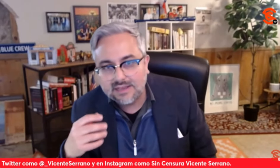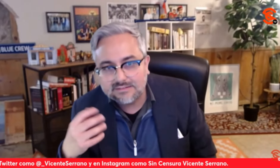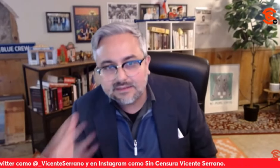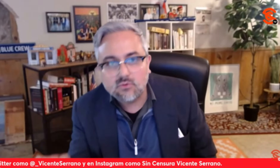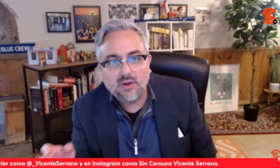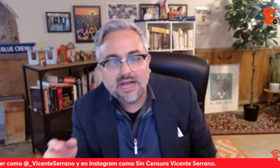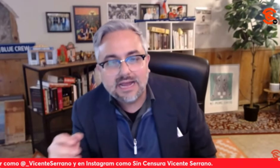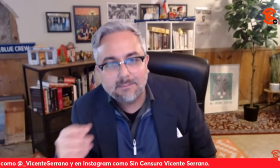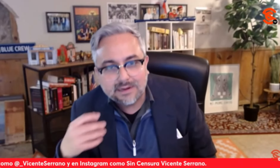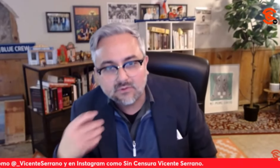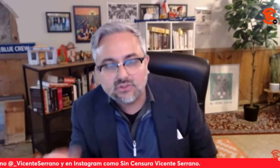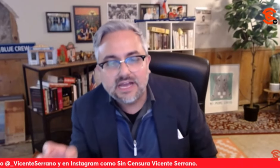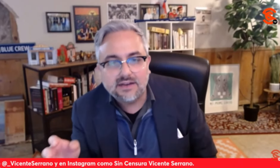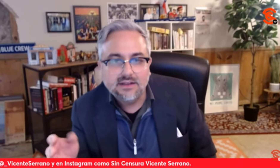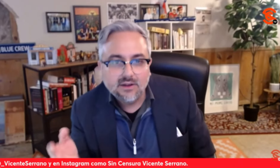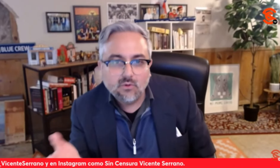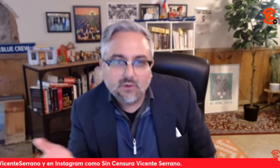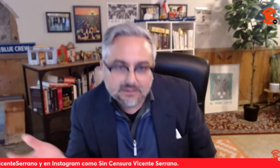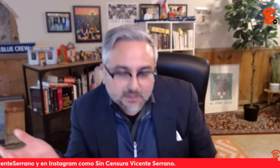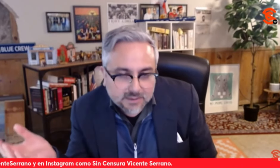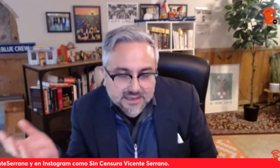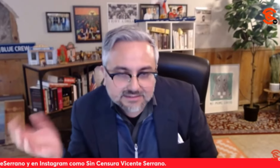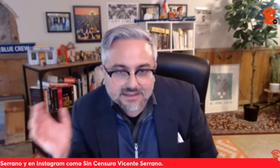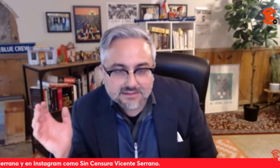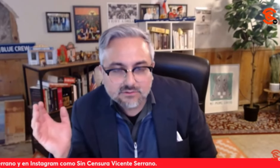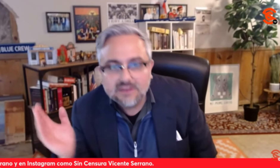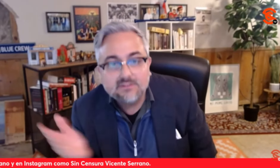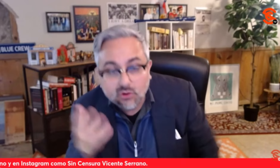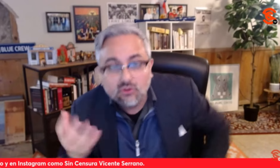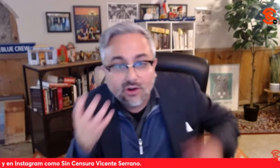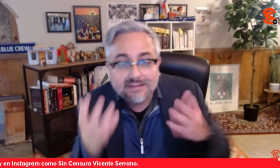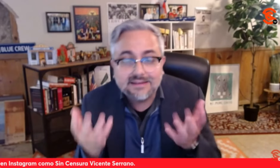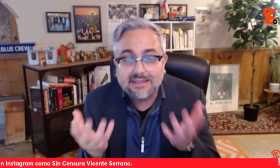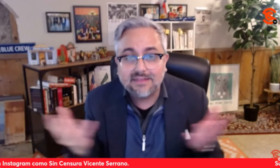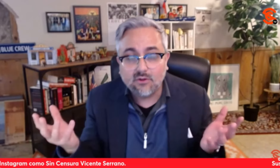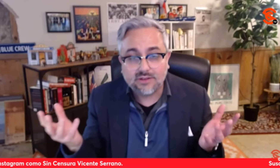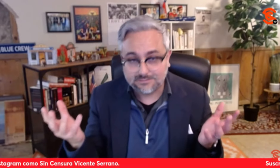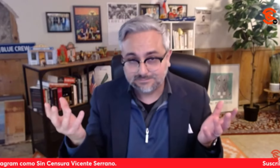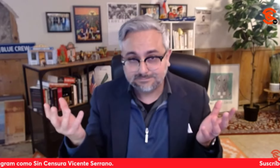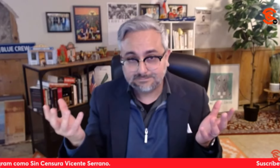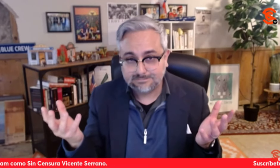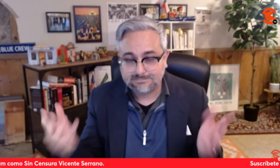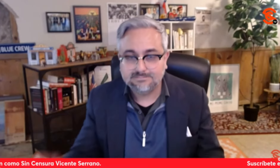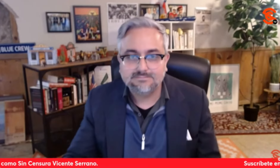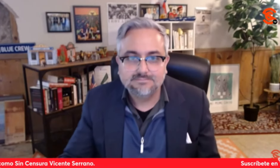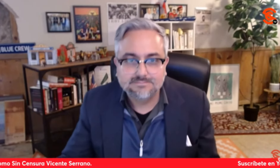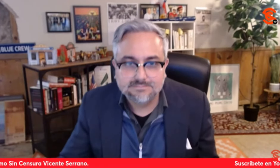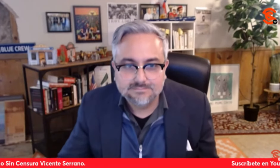poner a gesticular, a manotear o a hacer payasadas. No les queda de otra.